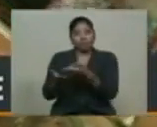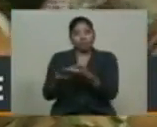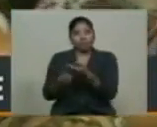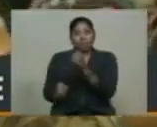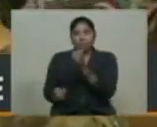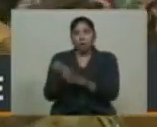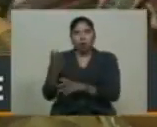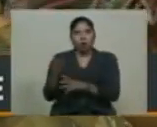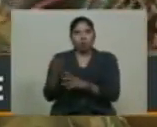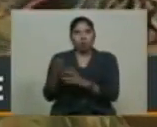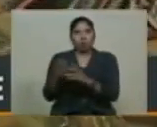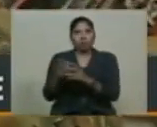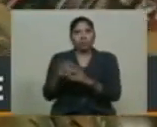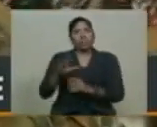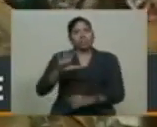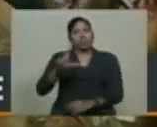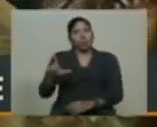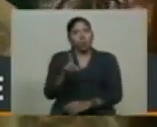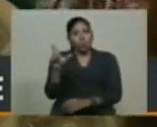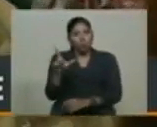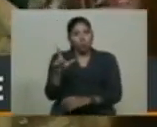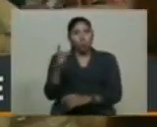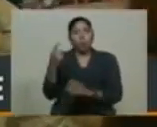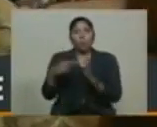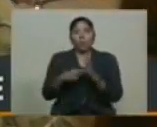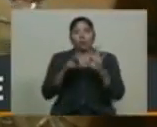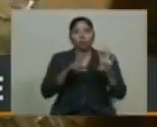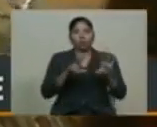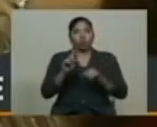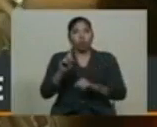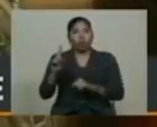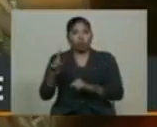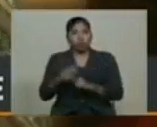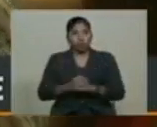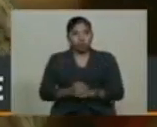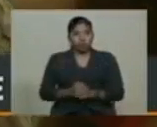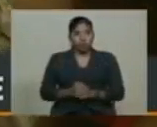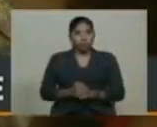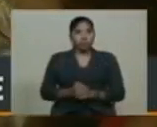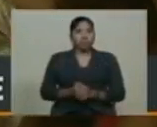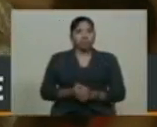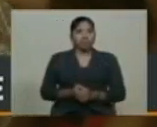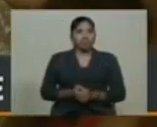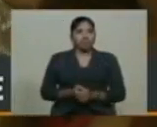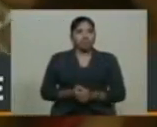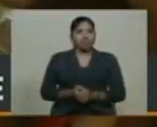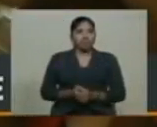de 1811. Los pueblos indígenas, los pueblos afrodescendientes.